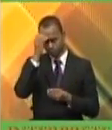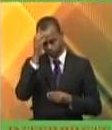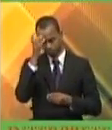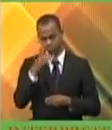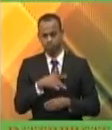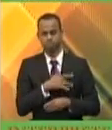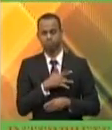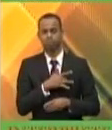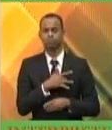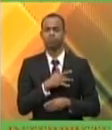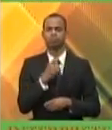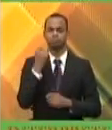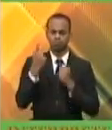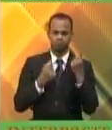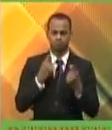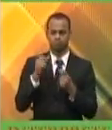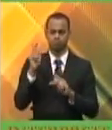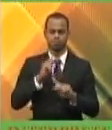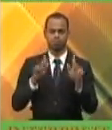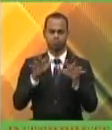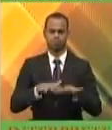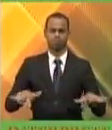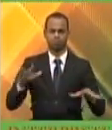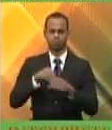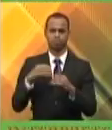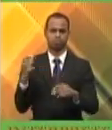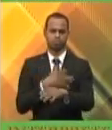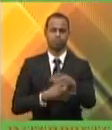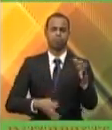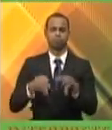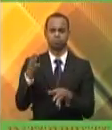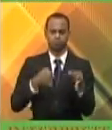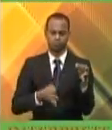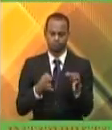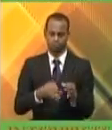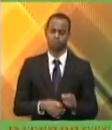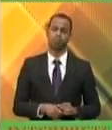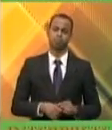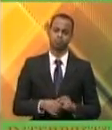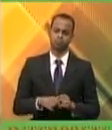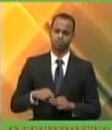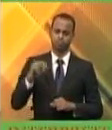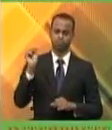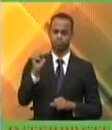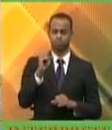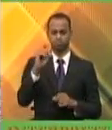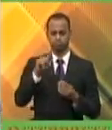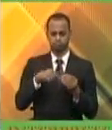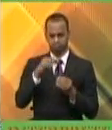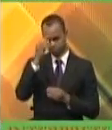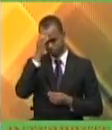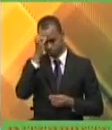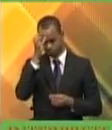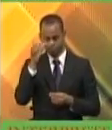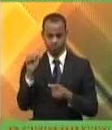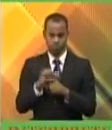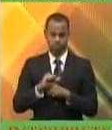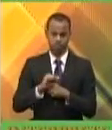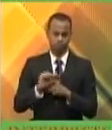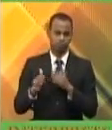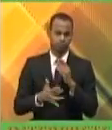sensibilizar a todo el personal del poder judicial desde el punto de vista de conocimiento de capacitación